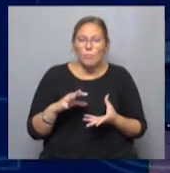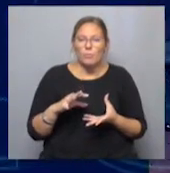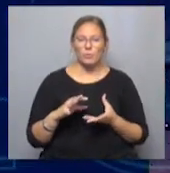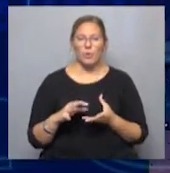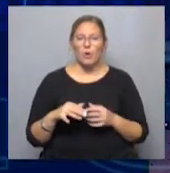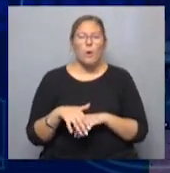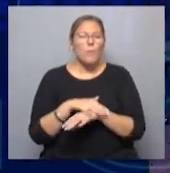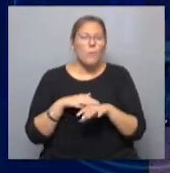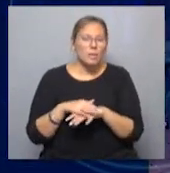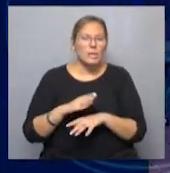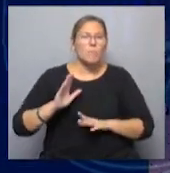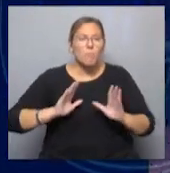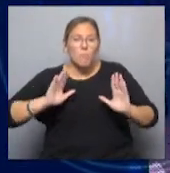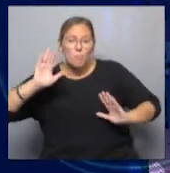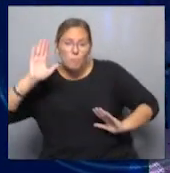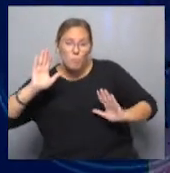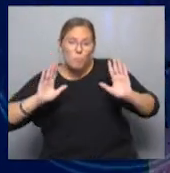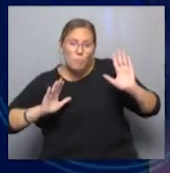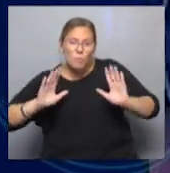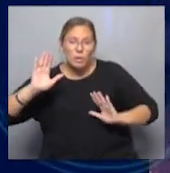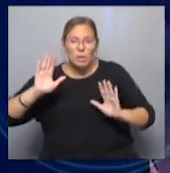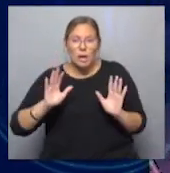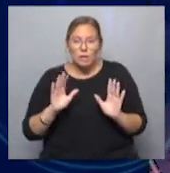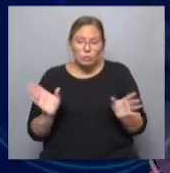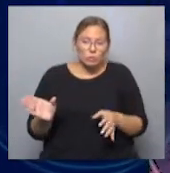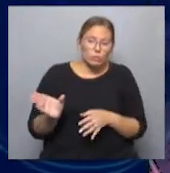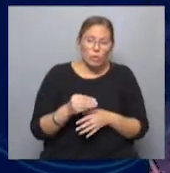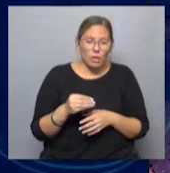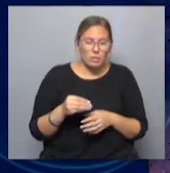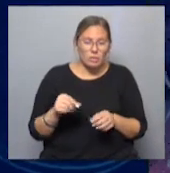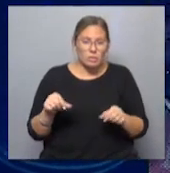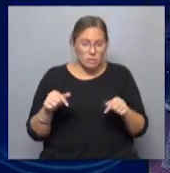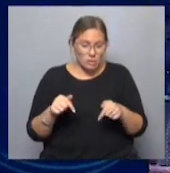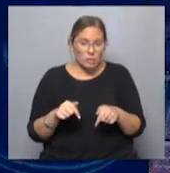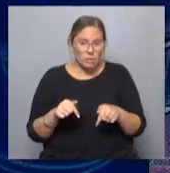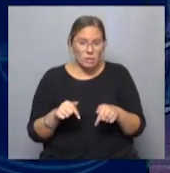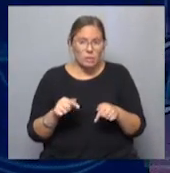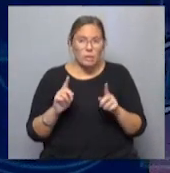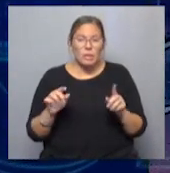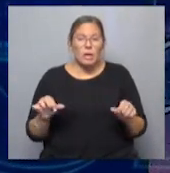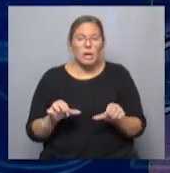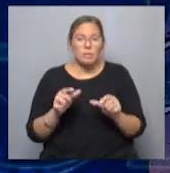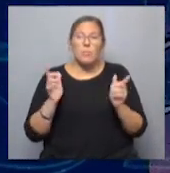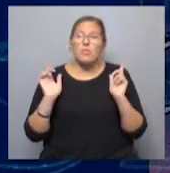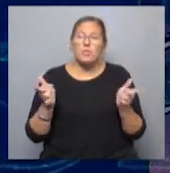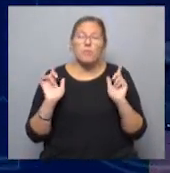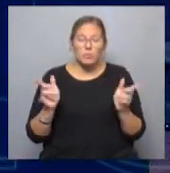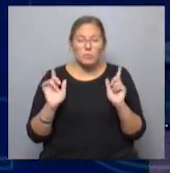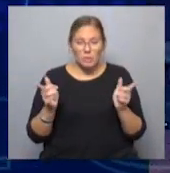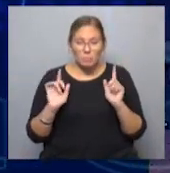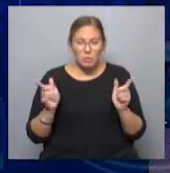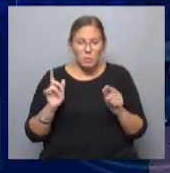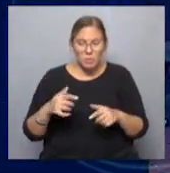con cierta base de murga, se suman todas acá y hacemos algo que lo disfrutamos todo,